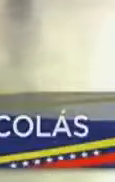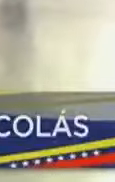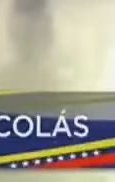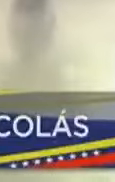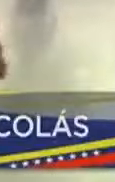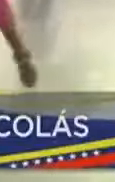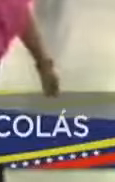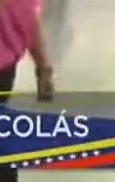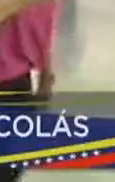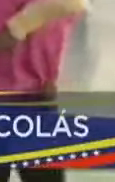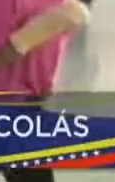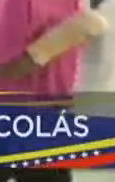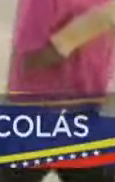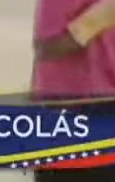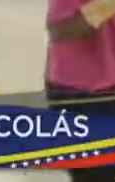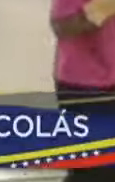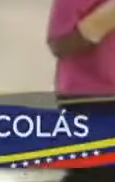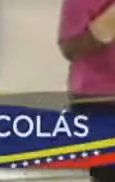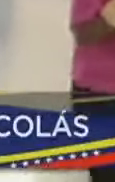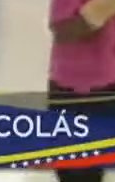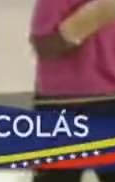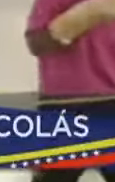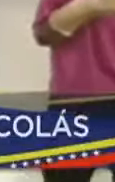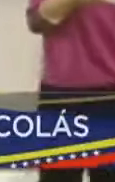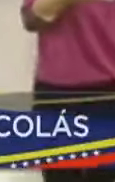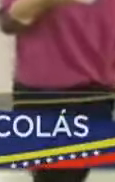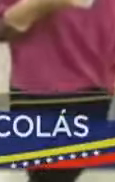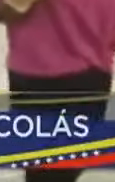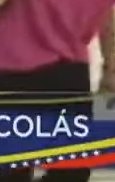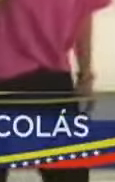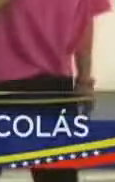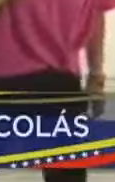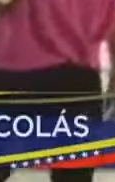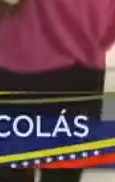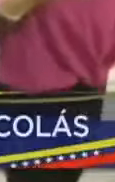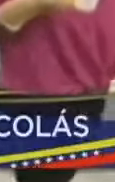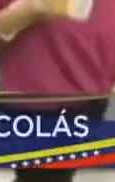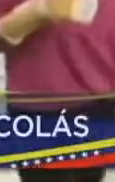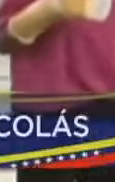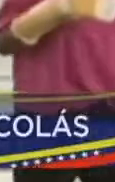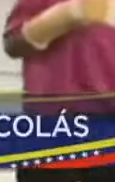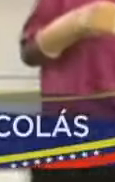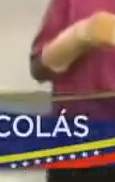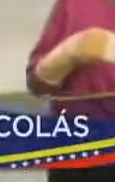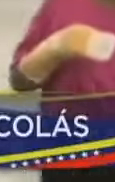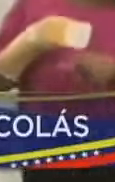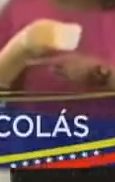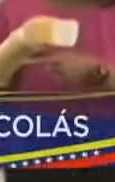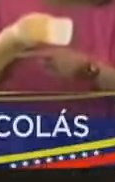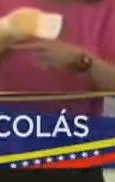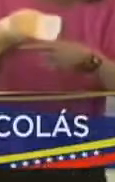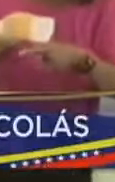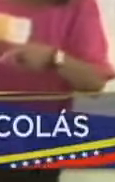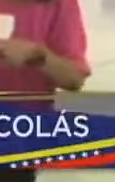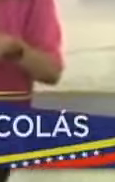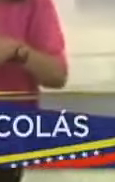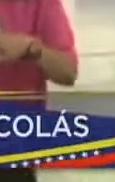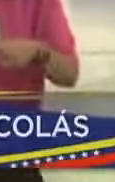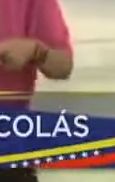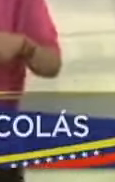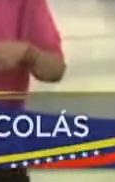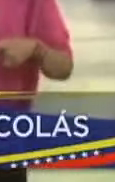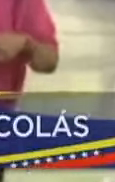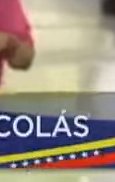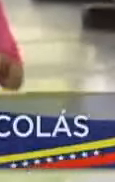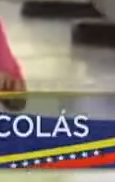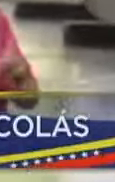de la economía y gracias a eso Venezuela se ha ido fortaleciendo. A nosotros nos interesa que nuestra gente salga adelante con paz, con